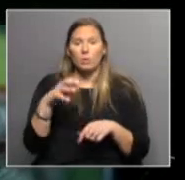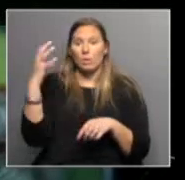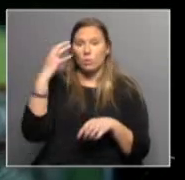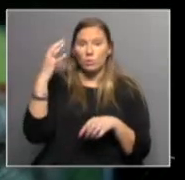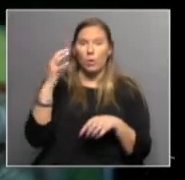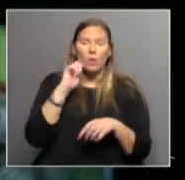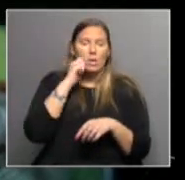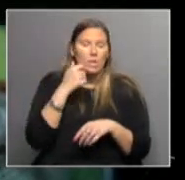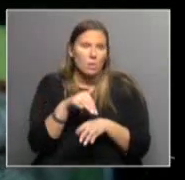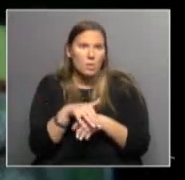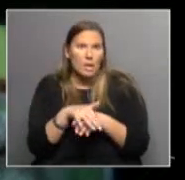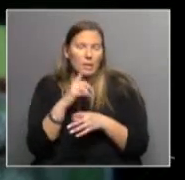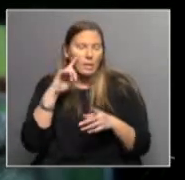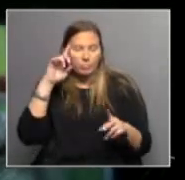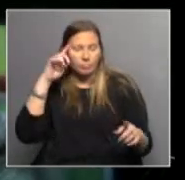tan bella.